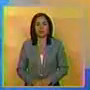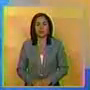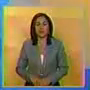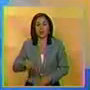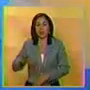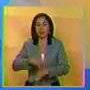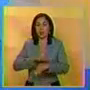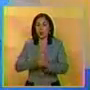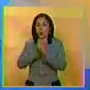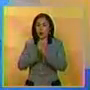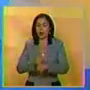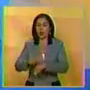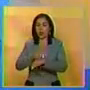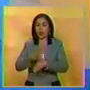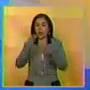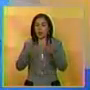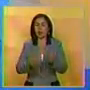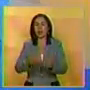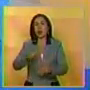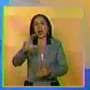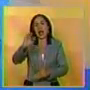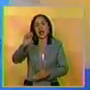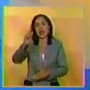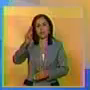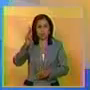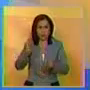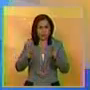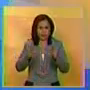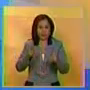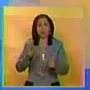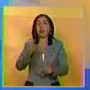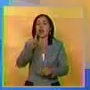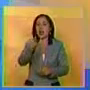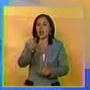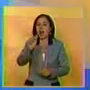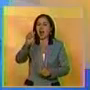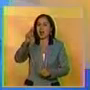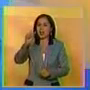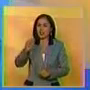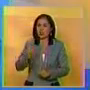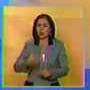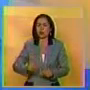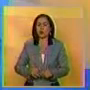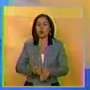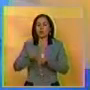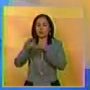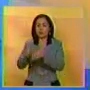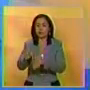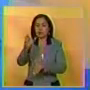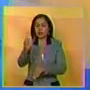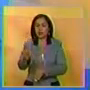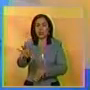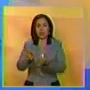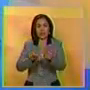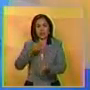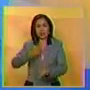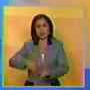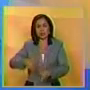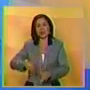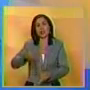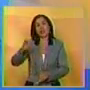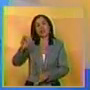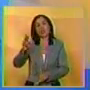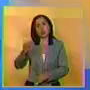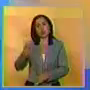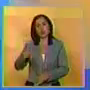Para este jueves se espera que el gobernador de California, Arnold Schwarzenegger, anuncie su respaldo al candidato John McCain en su campaña para obtener